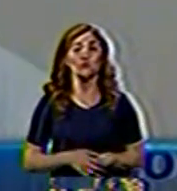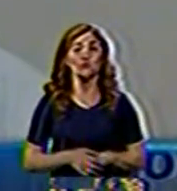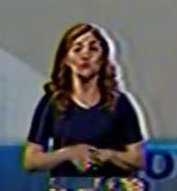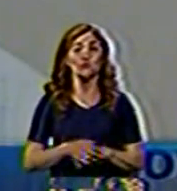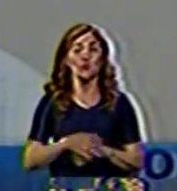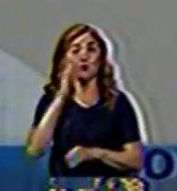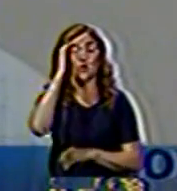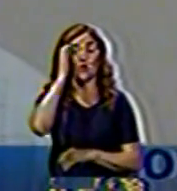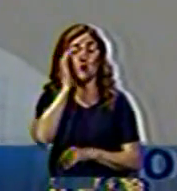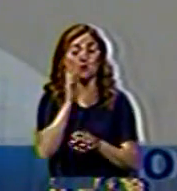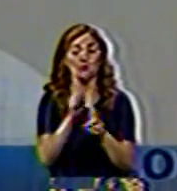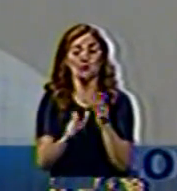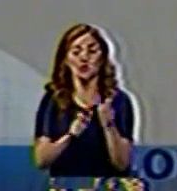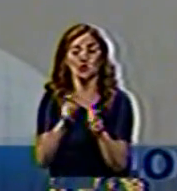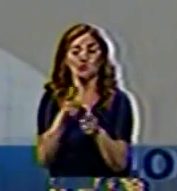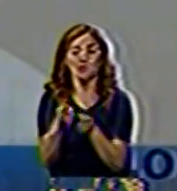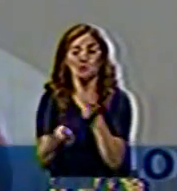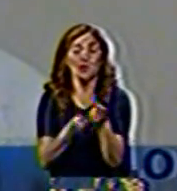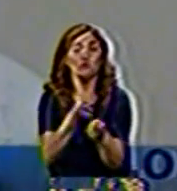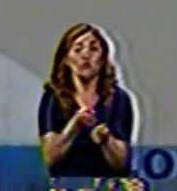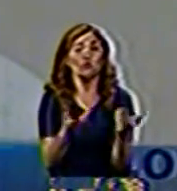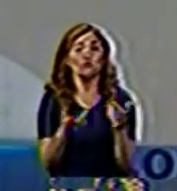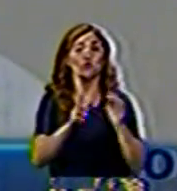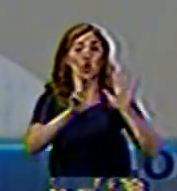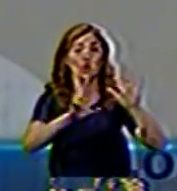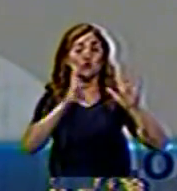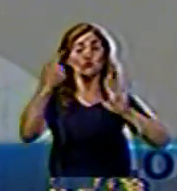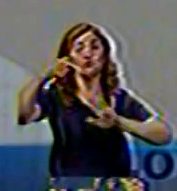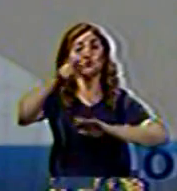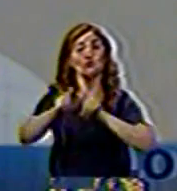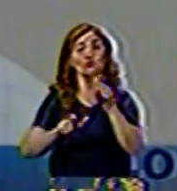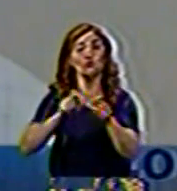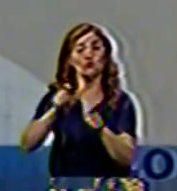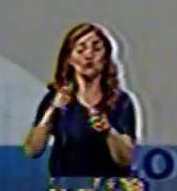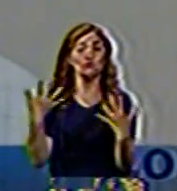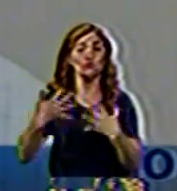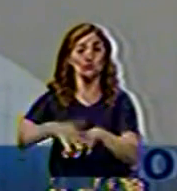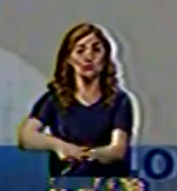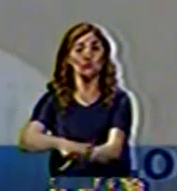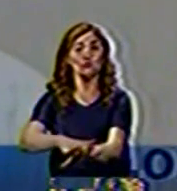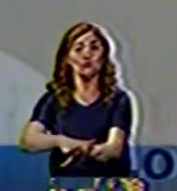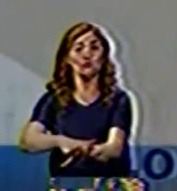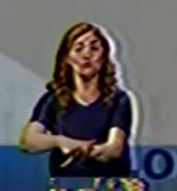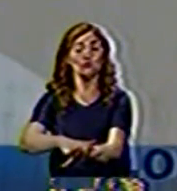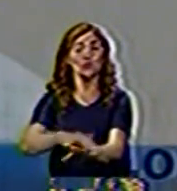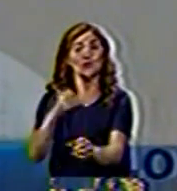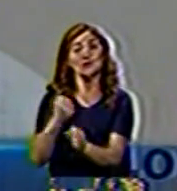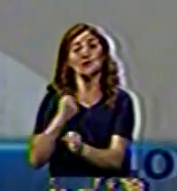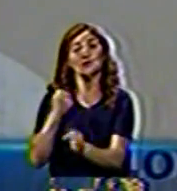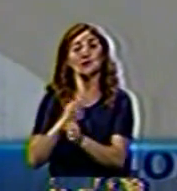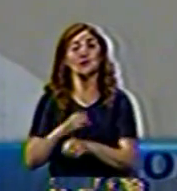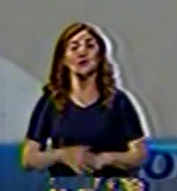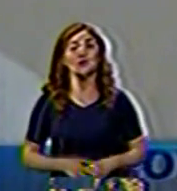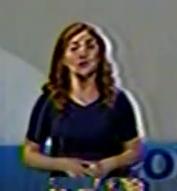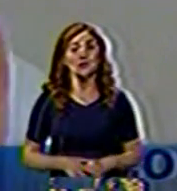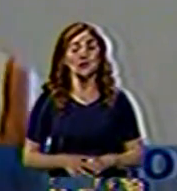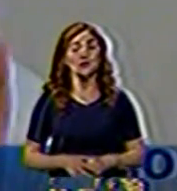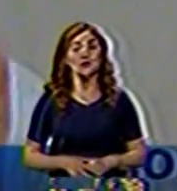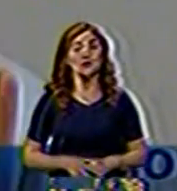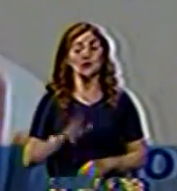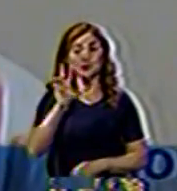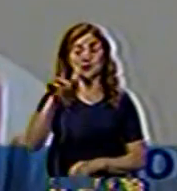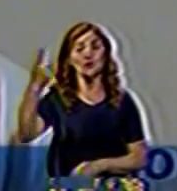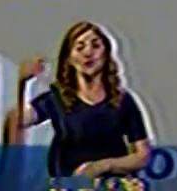de los comerciantes, que de los 8 millones de personas que conforman la fuerza laboral, solo